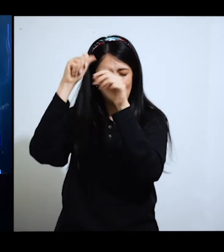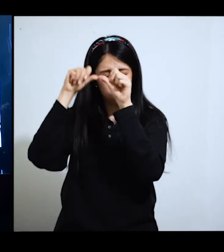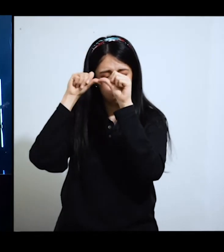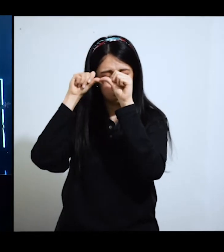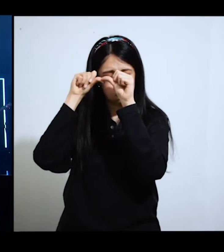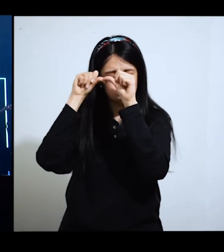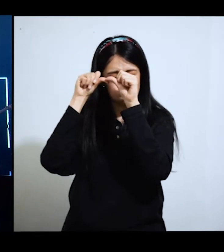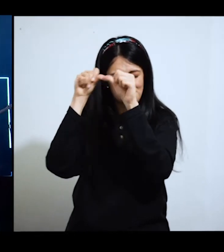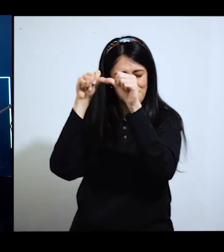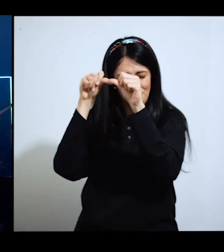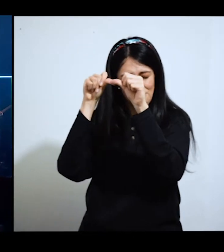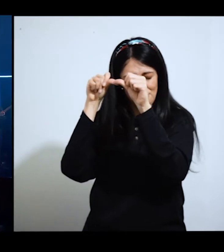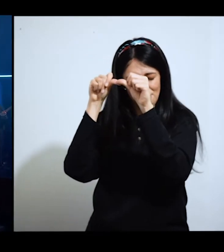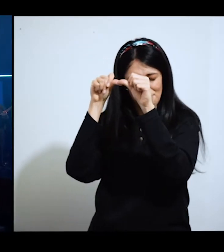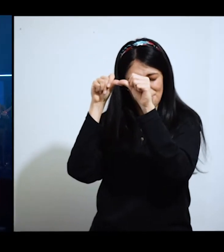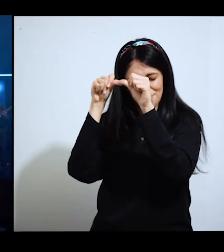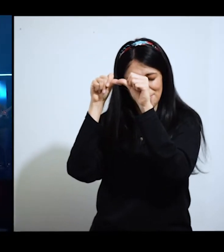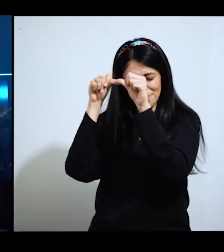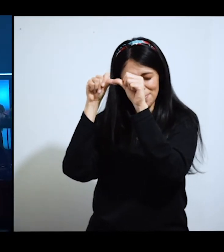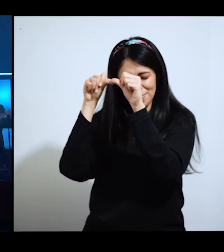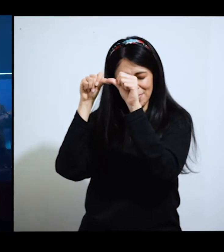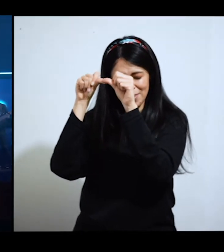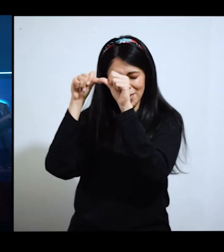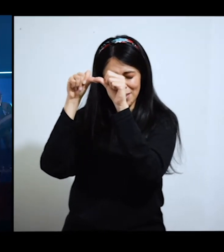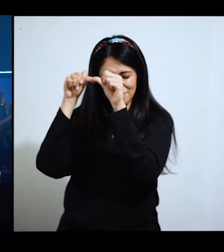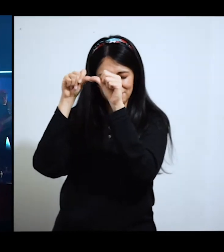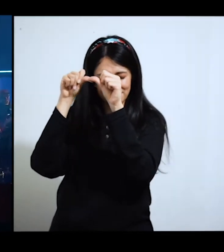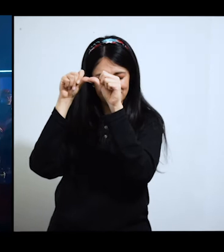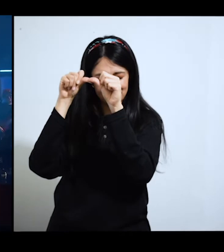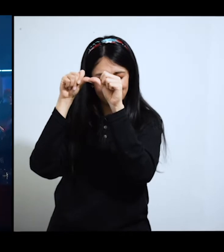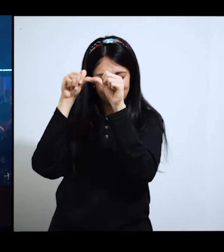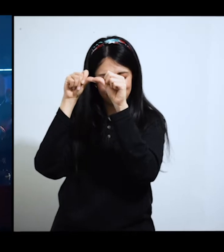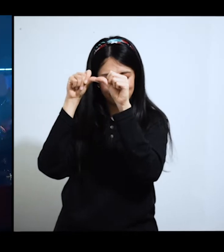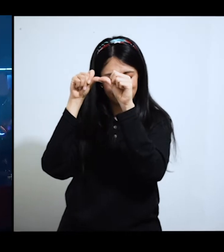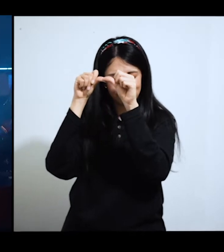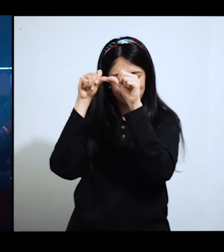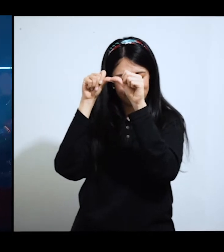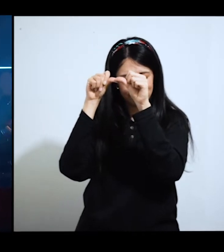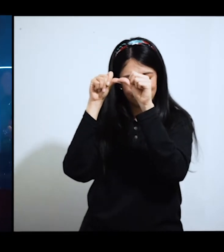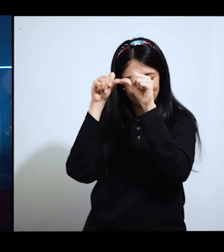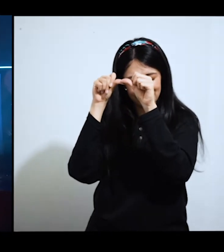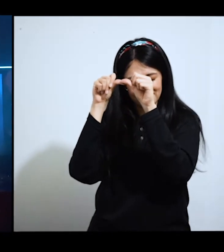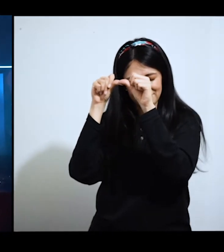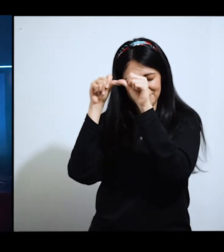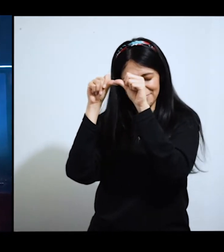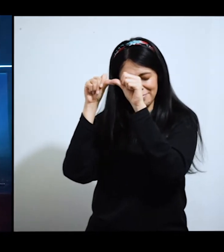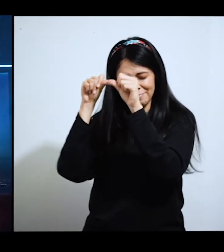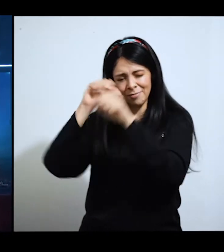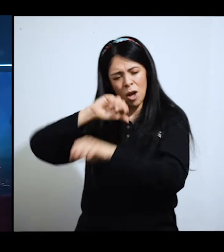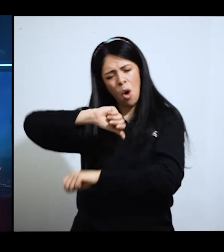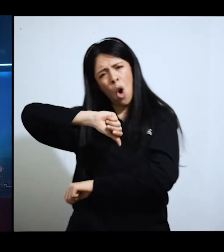permaneceré a los pies de Cristo.